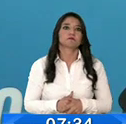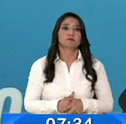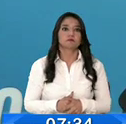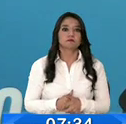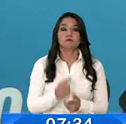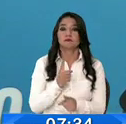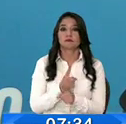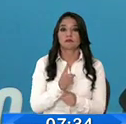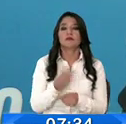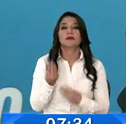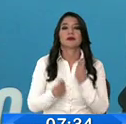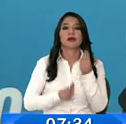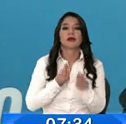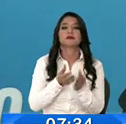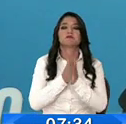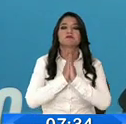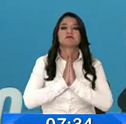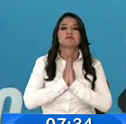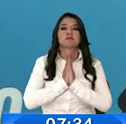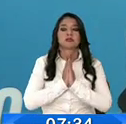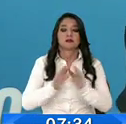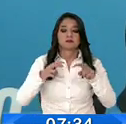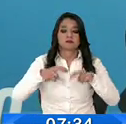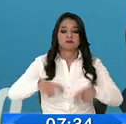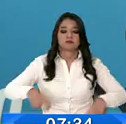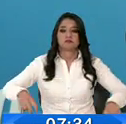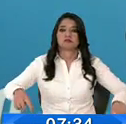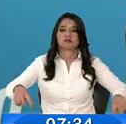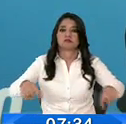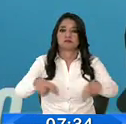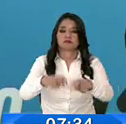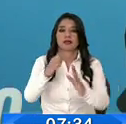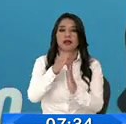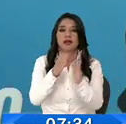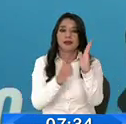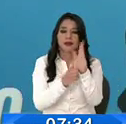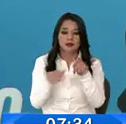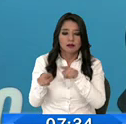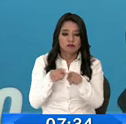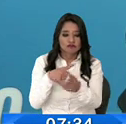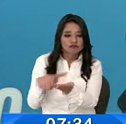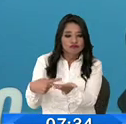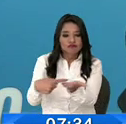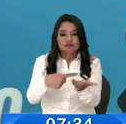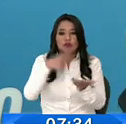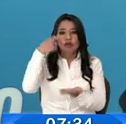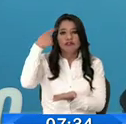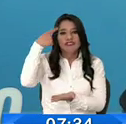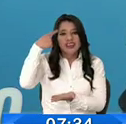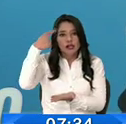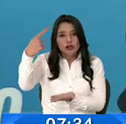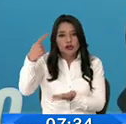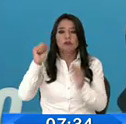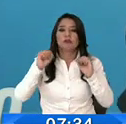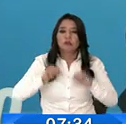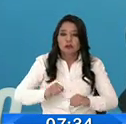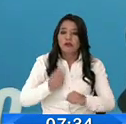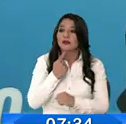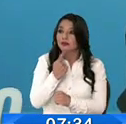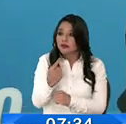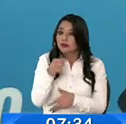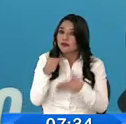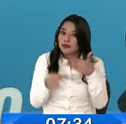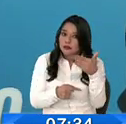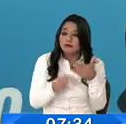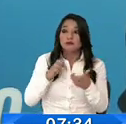que es lo que nosotros pedimos sentarnos en una verdadera agenda de competitividad con el gobierno ecuatoriano decirles cuáles son